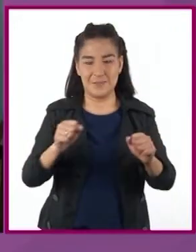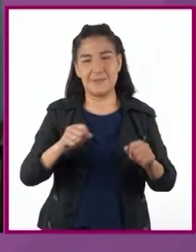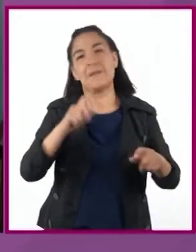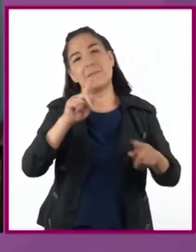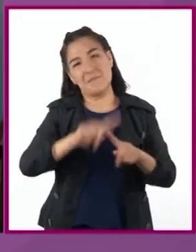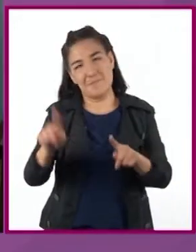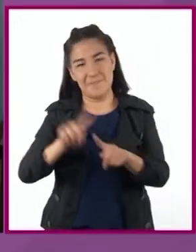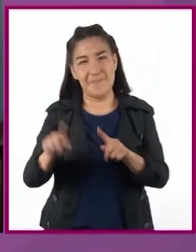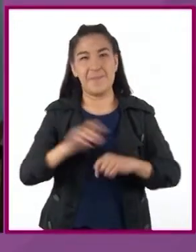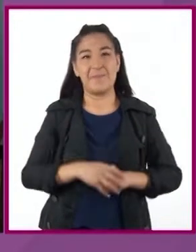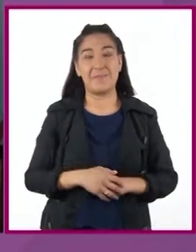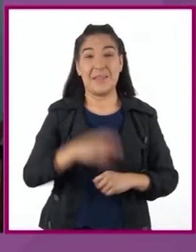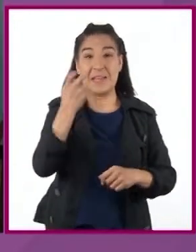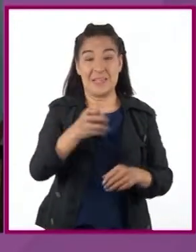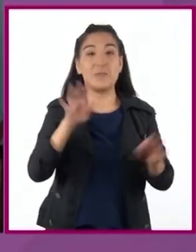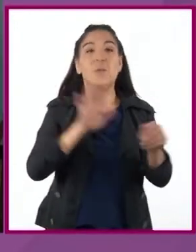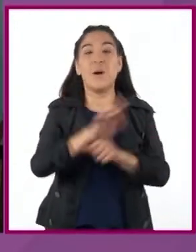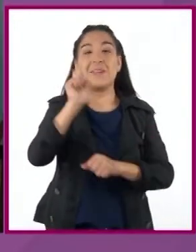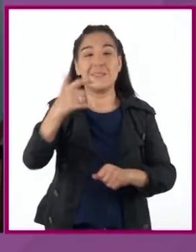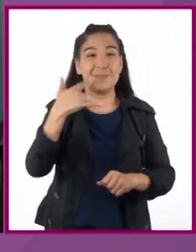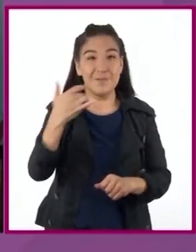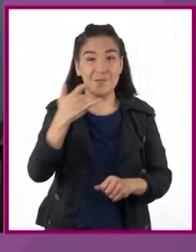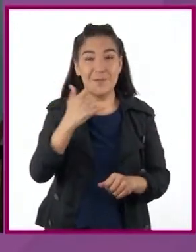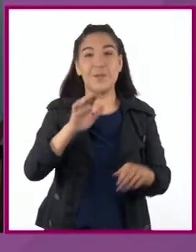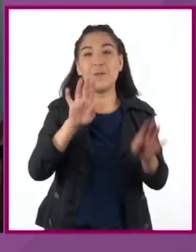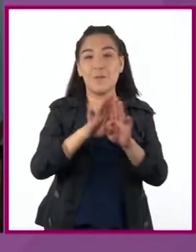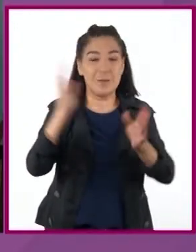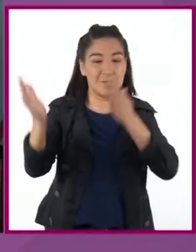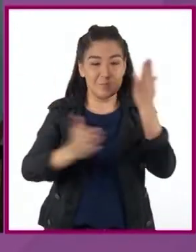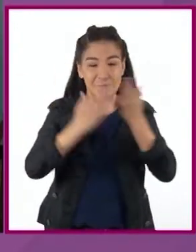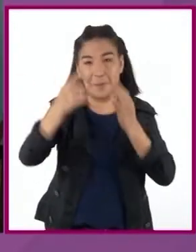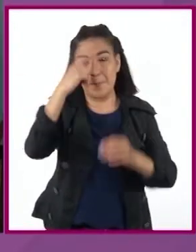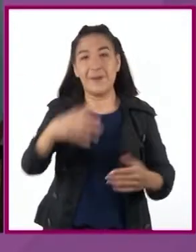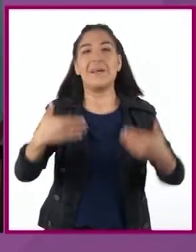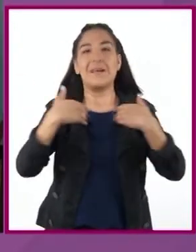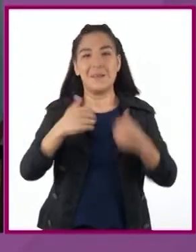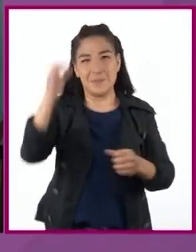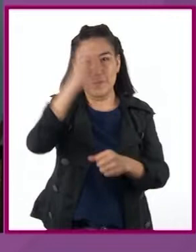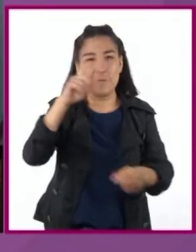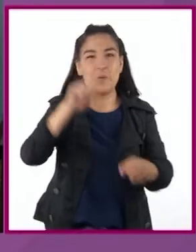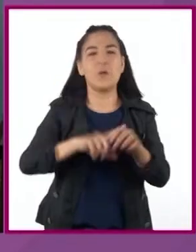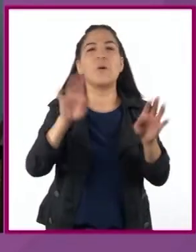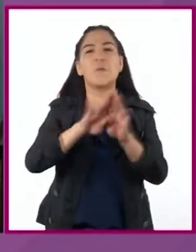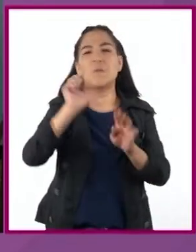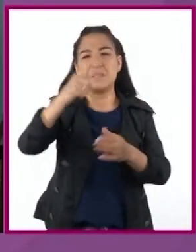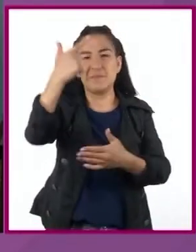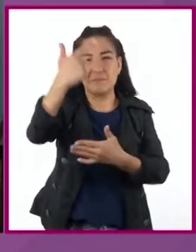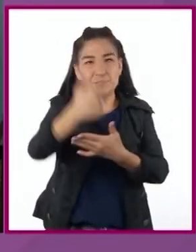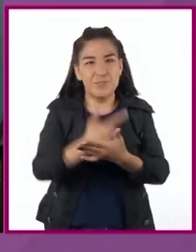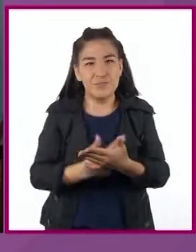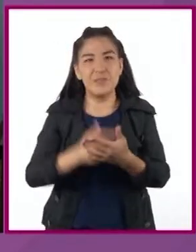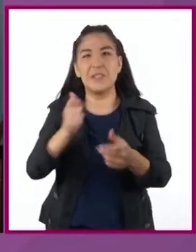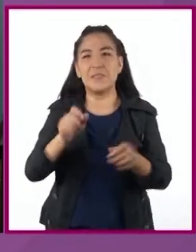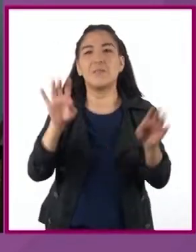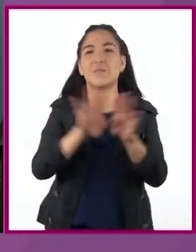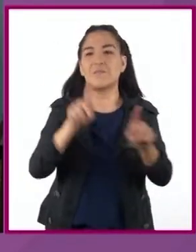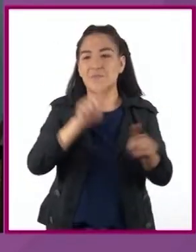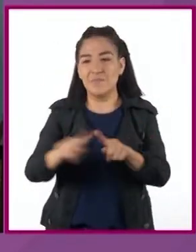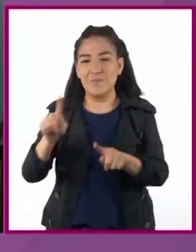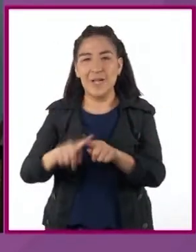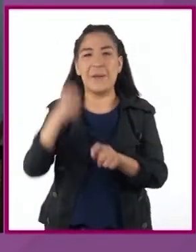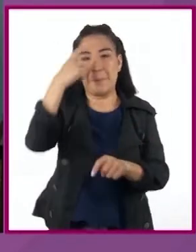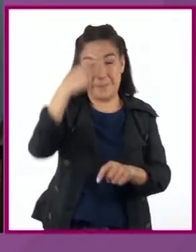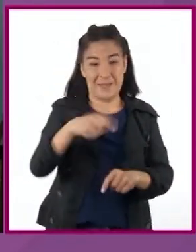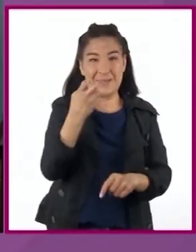otros. Lejos de los esfuerzos académicos por entender a la cultura como un listado de rasgos y a Mesoamérica como